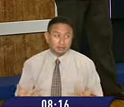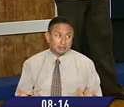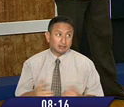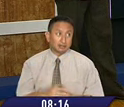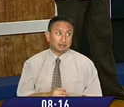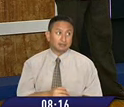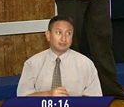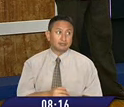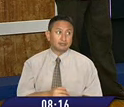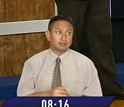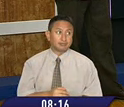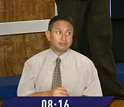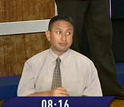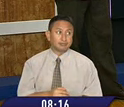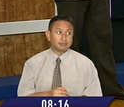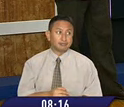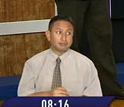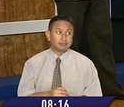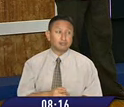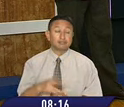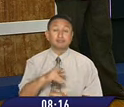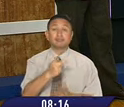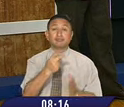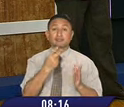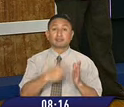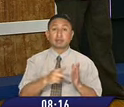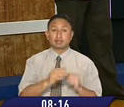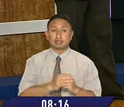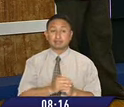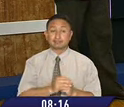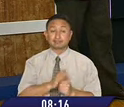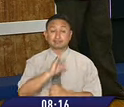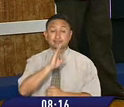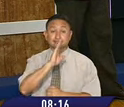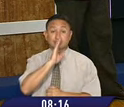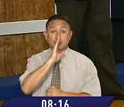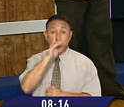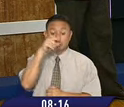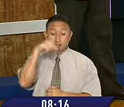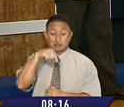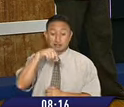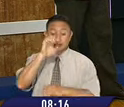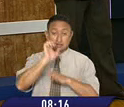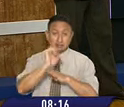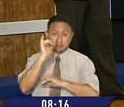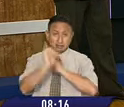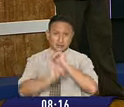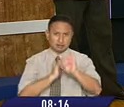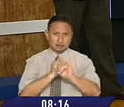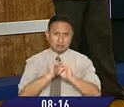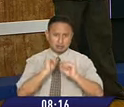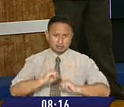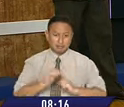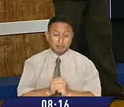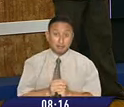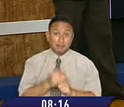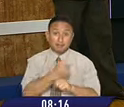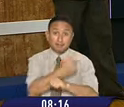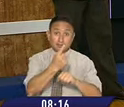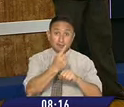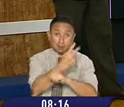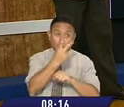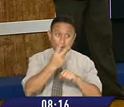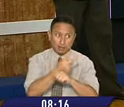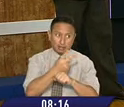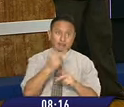que puede pasar con ella. Así que siempre se ha dicho, no solamente a nivel nacional, sino internacional, que las horas pasan y eso es lo más grave.